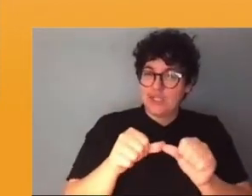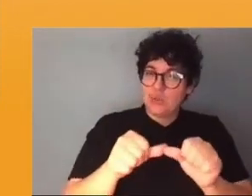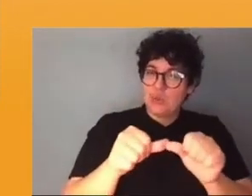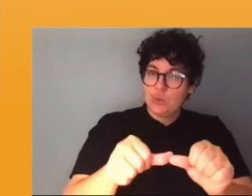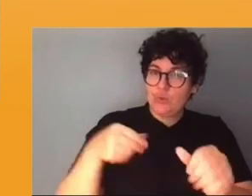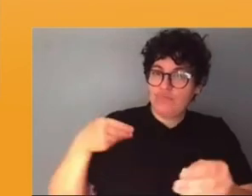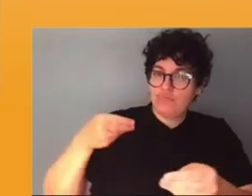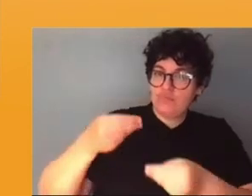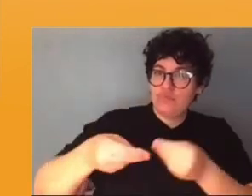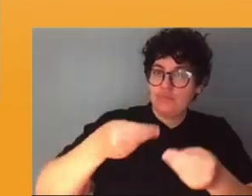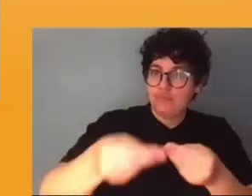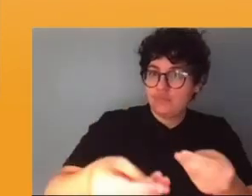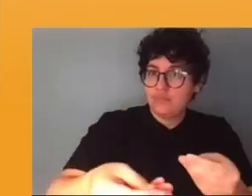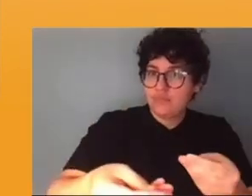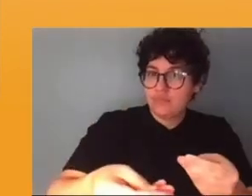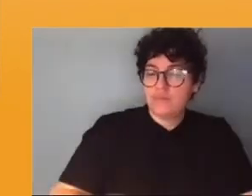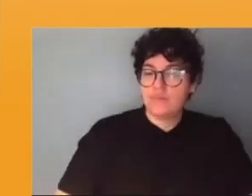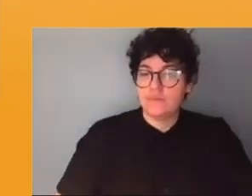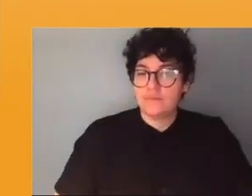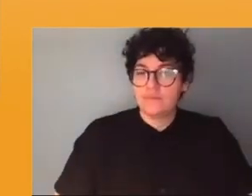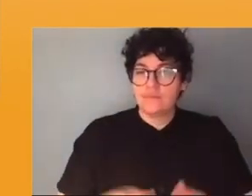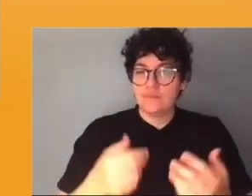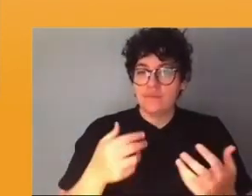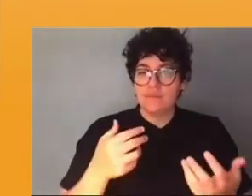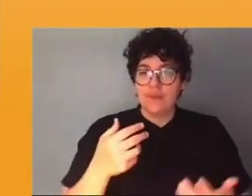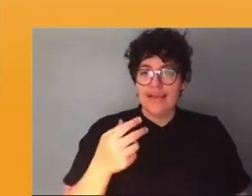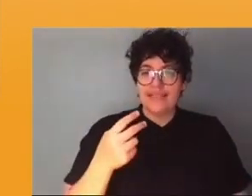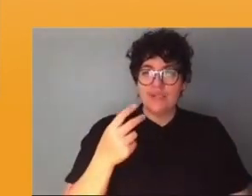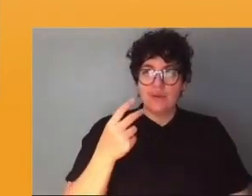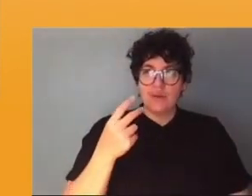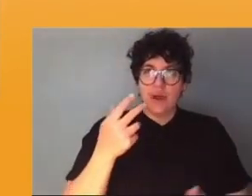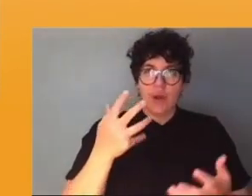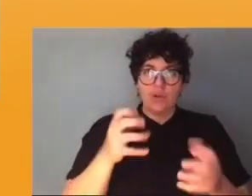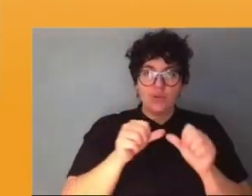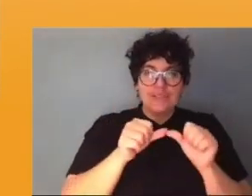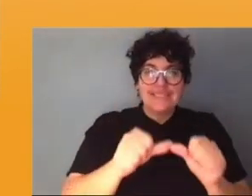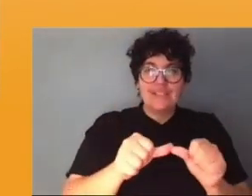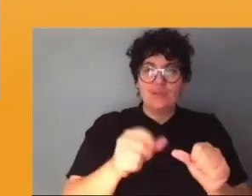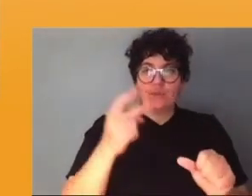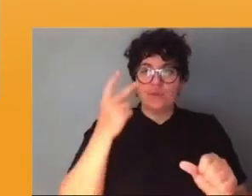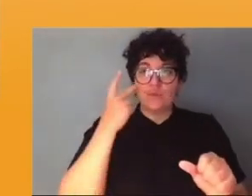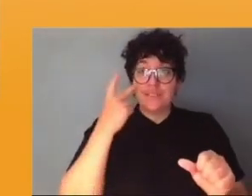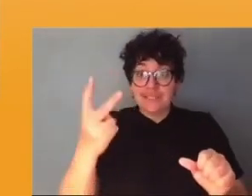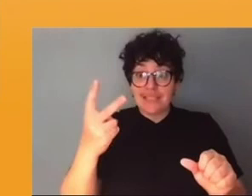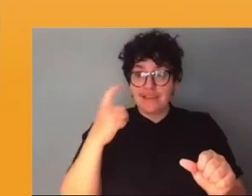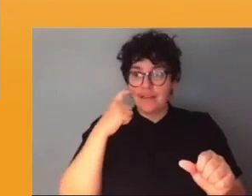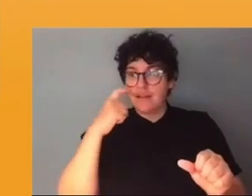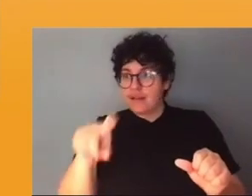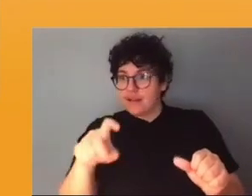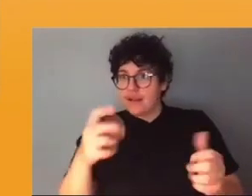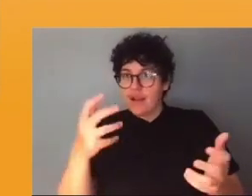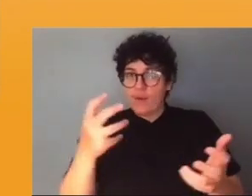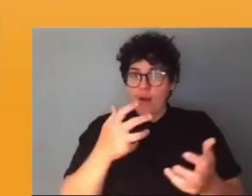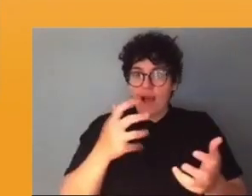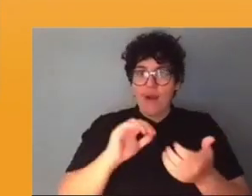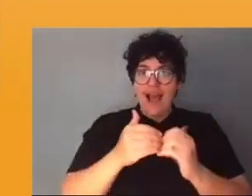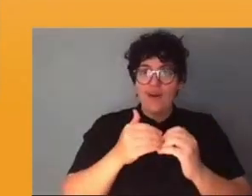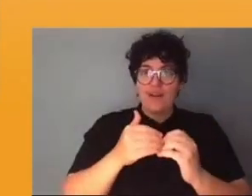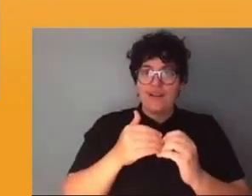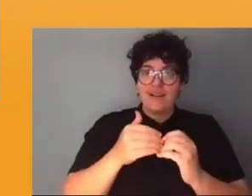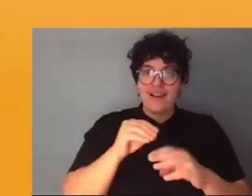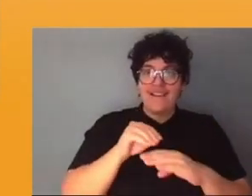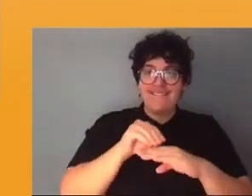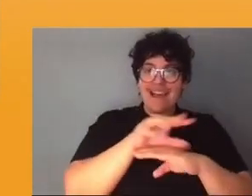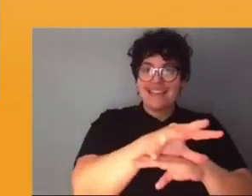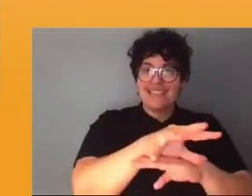Y ver cómo le afecta a las personas de una forma significativa es lo que